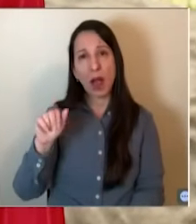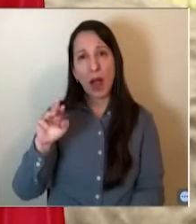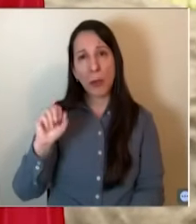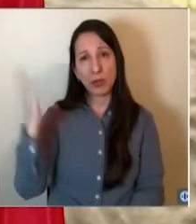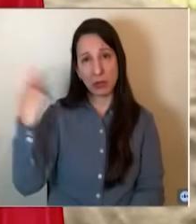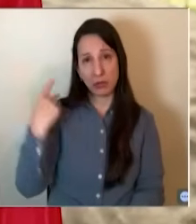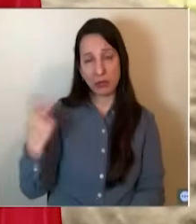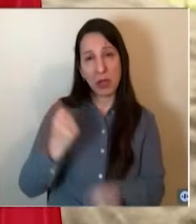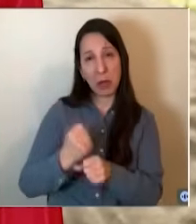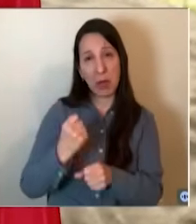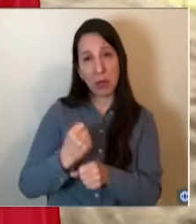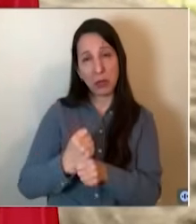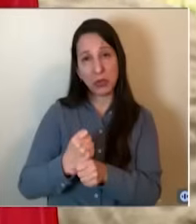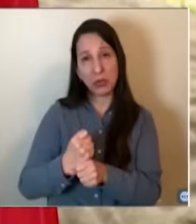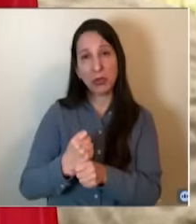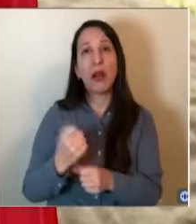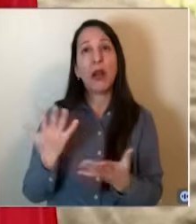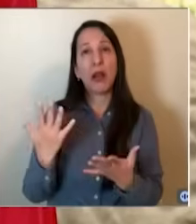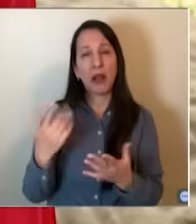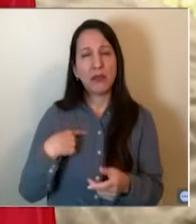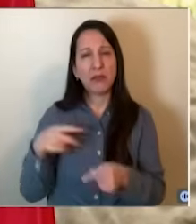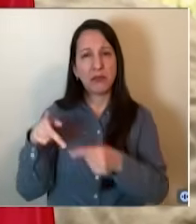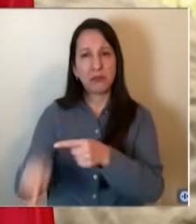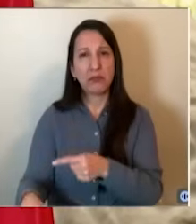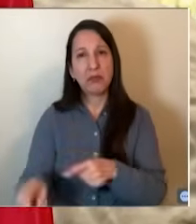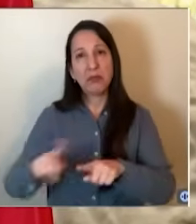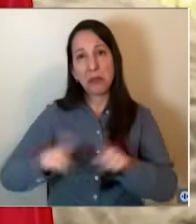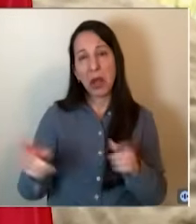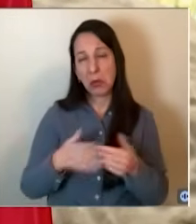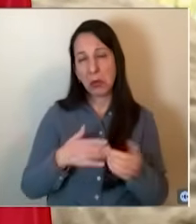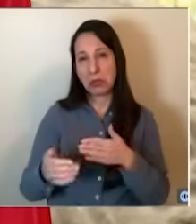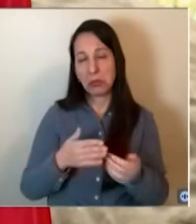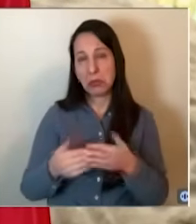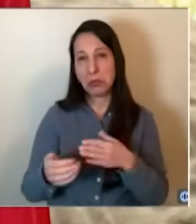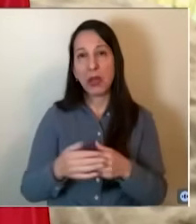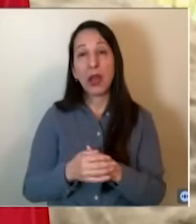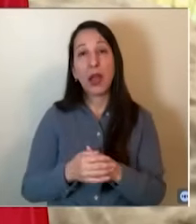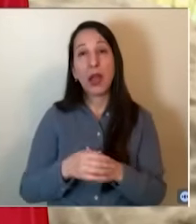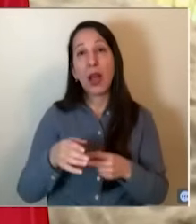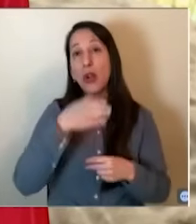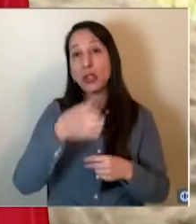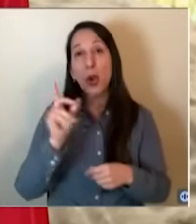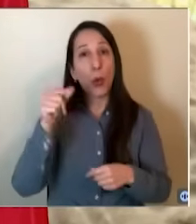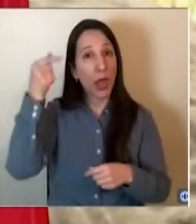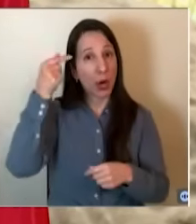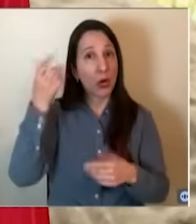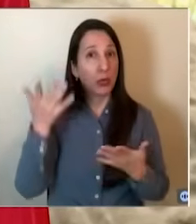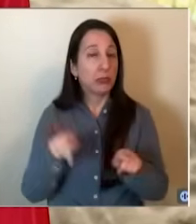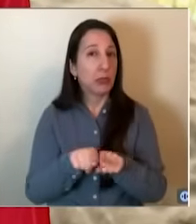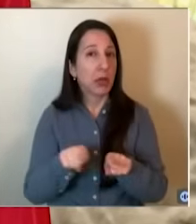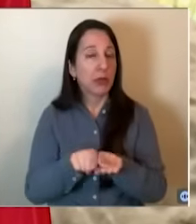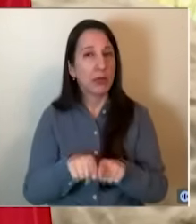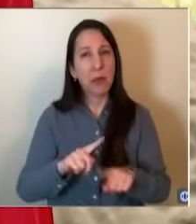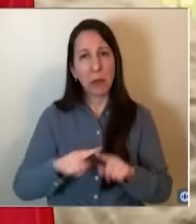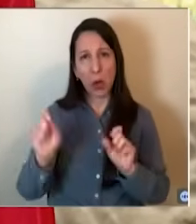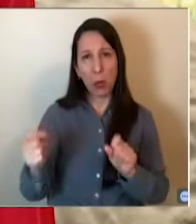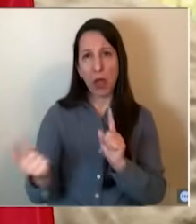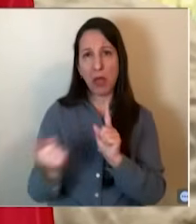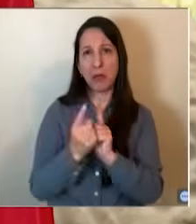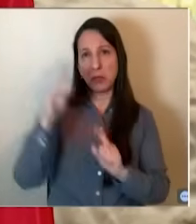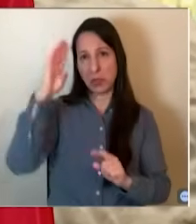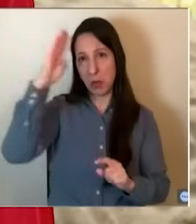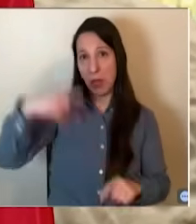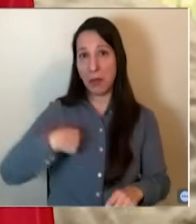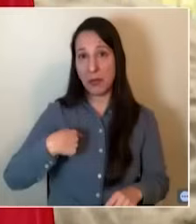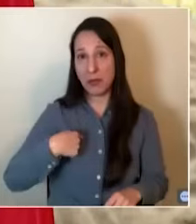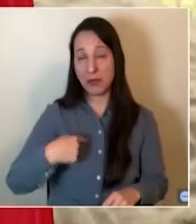Bueno, también lo dice Chavo, pero está bien. O el Consejo de Gobierno. Pero usted puede venirme a saludar.